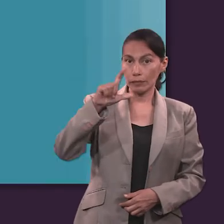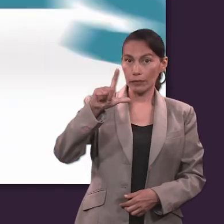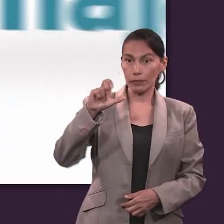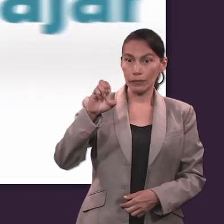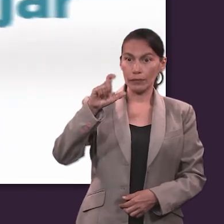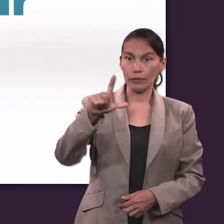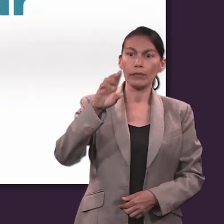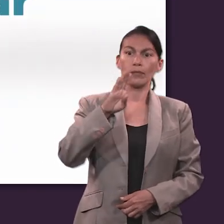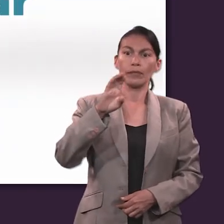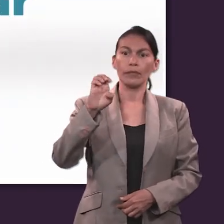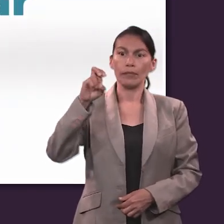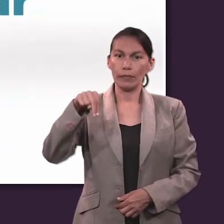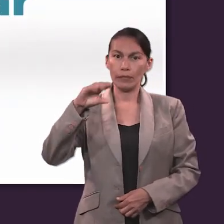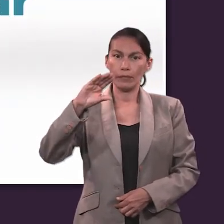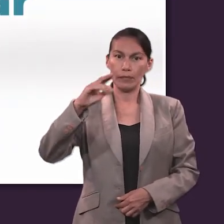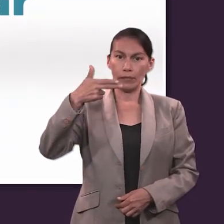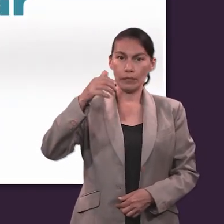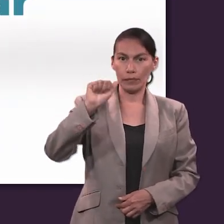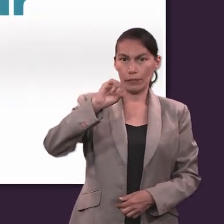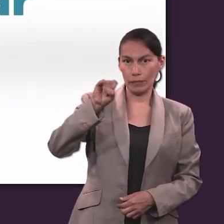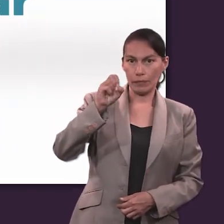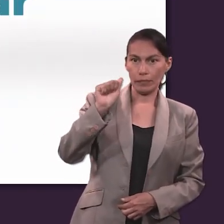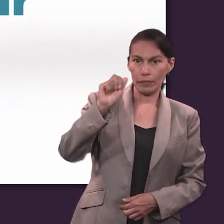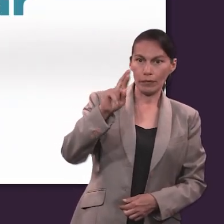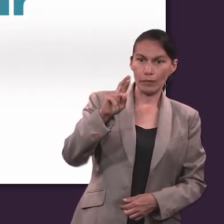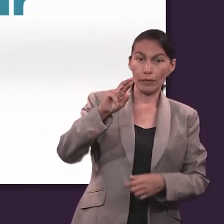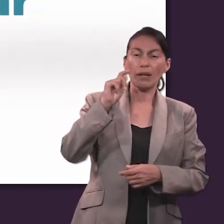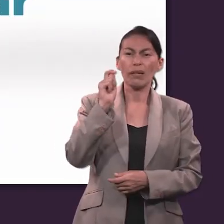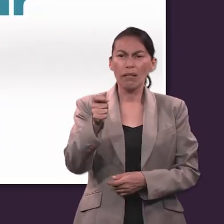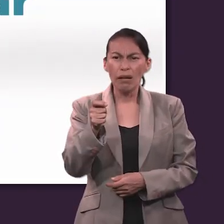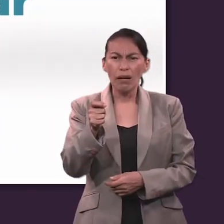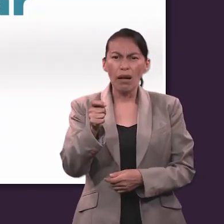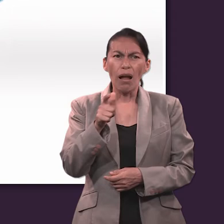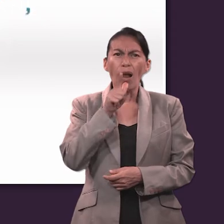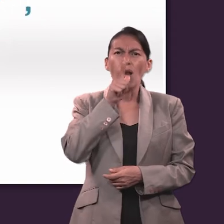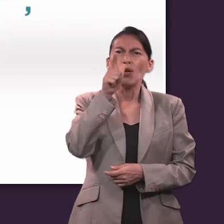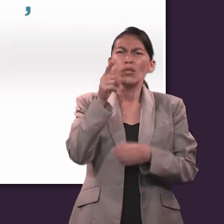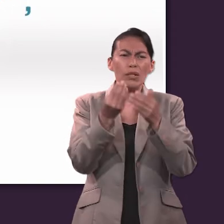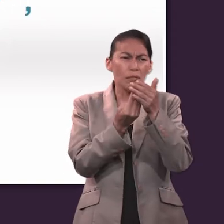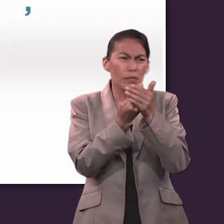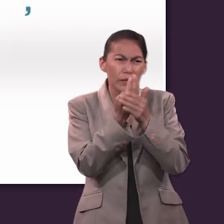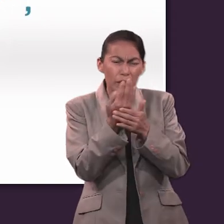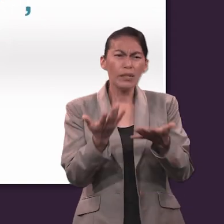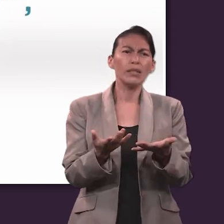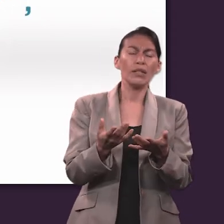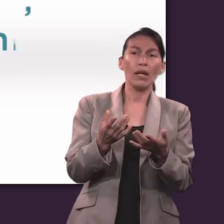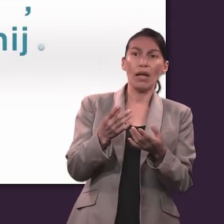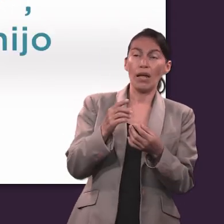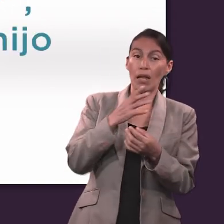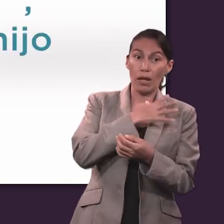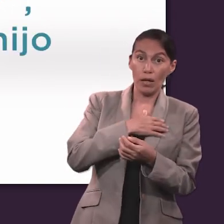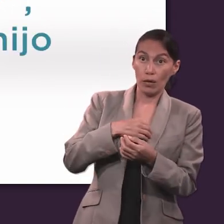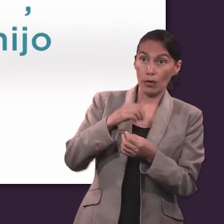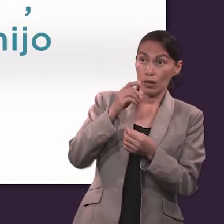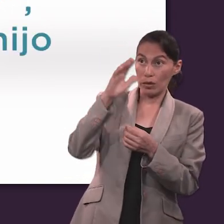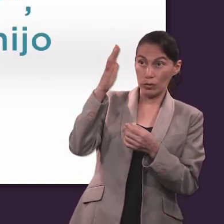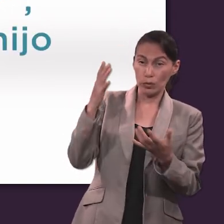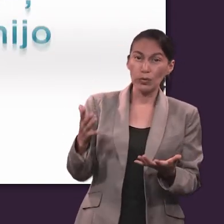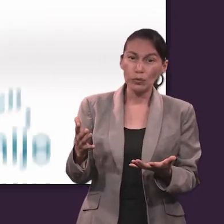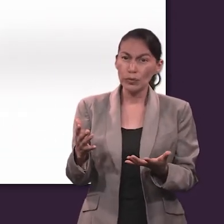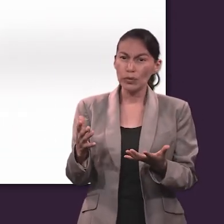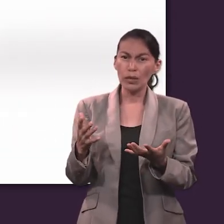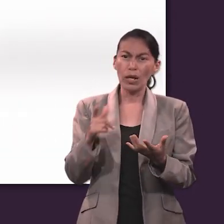Helel Ben Shahar, traducido como Lucero del Amanecer, Estrella Luciente o Hijo de la